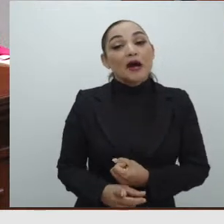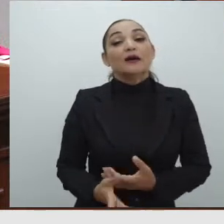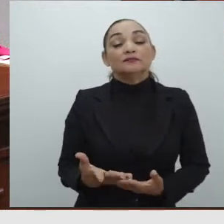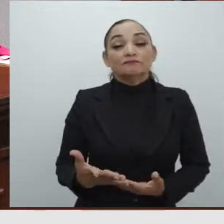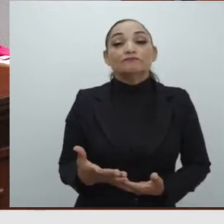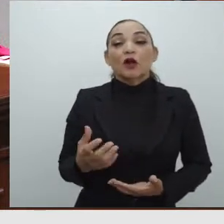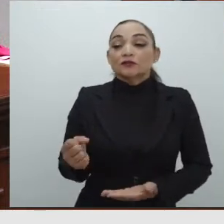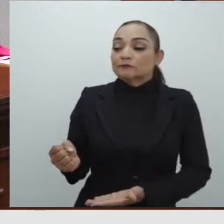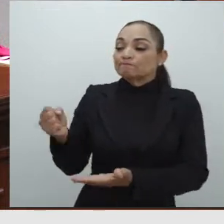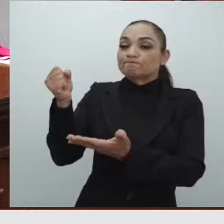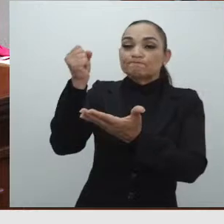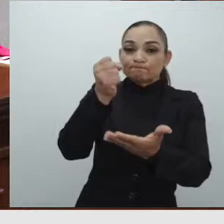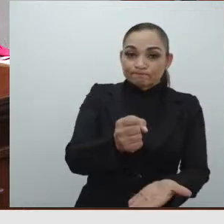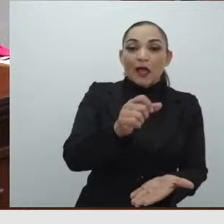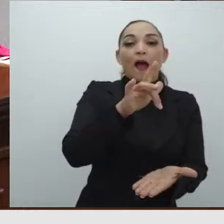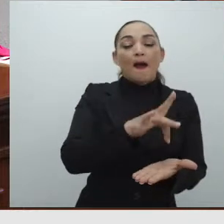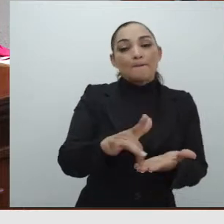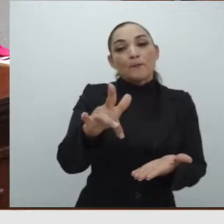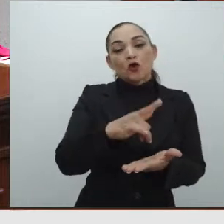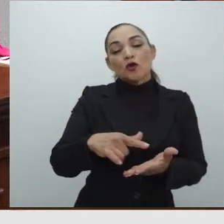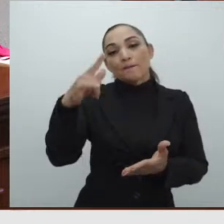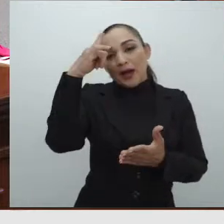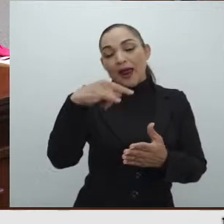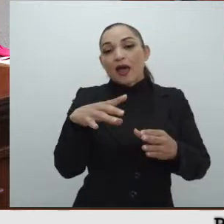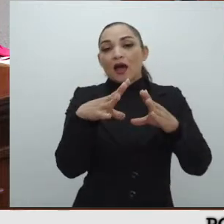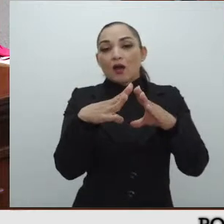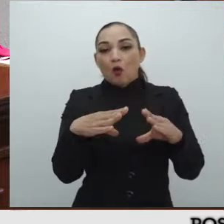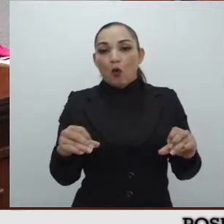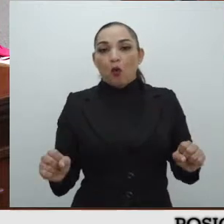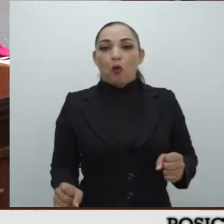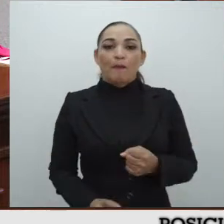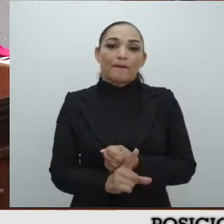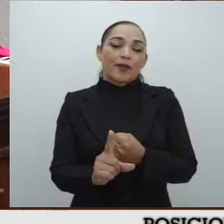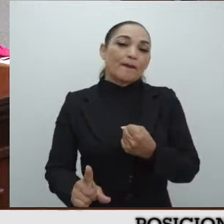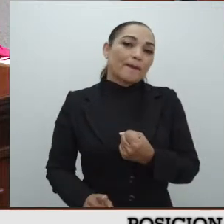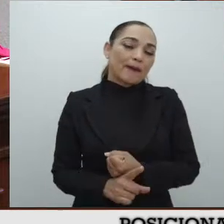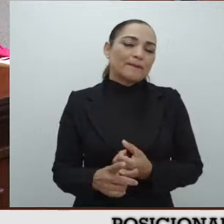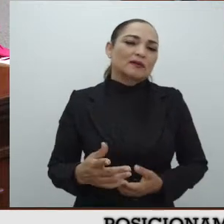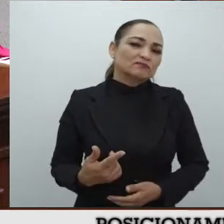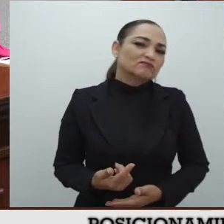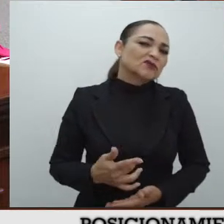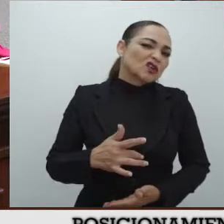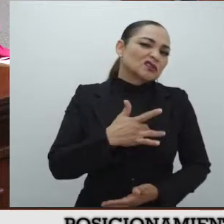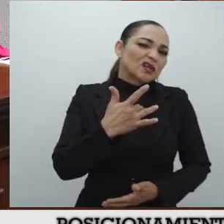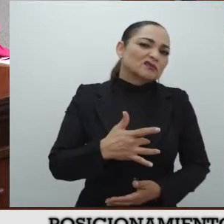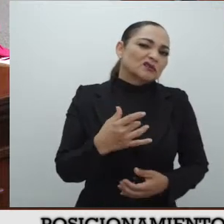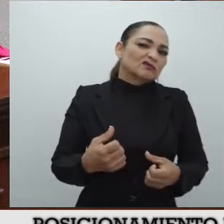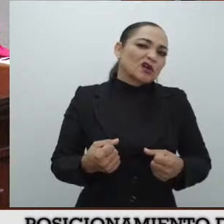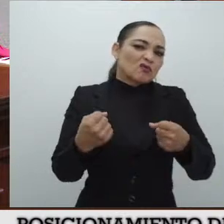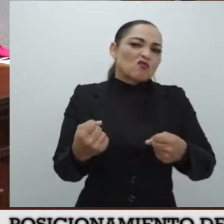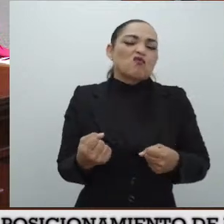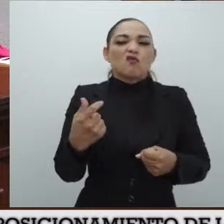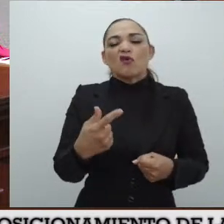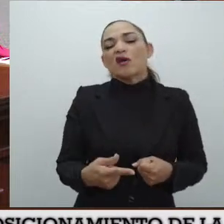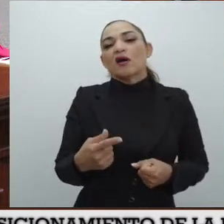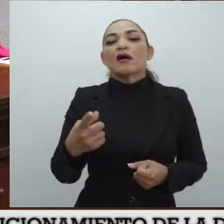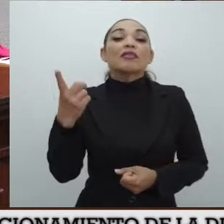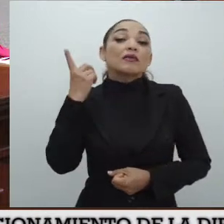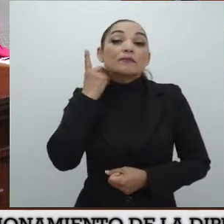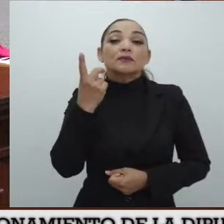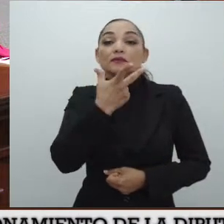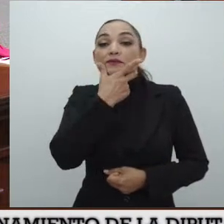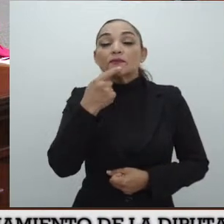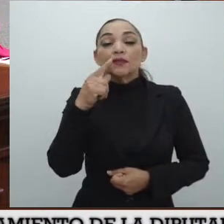recursos extraordinarios para resolver este problema. Yo creo que todos los diputados y diputadas de esta